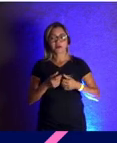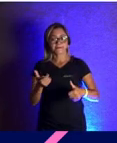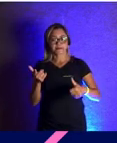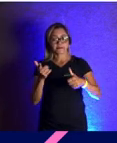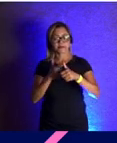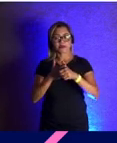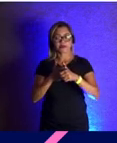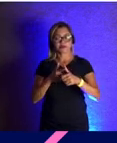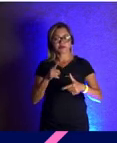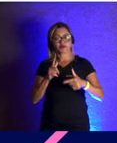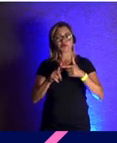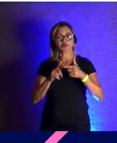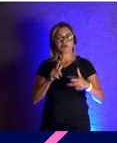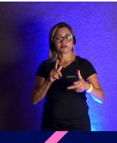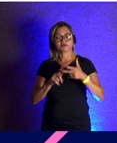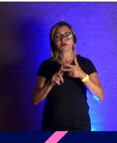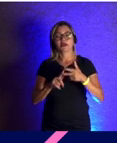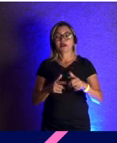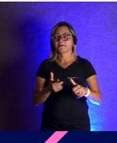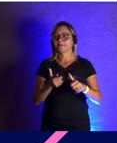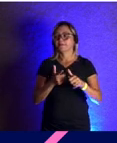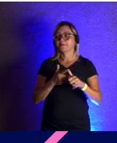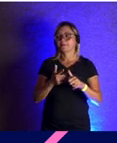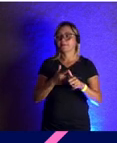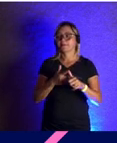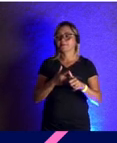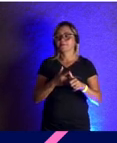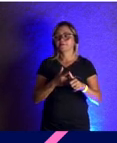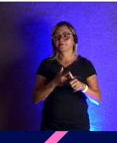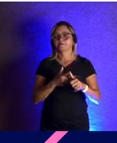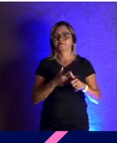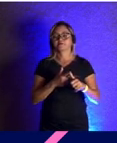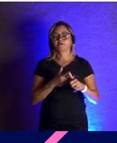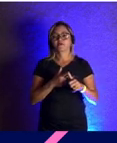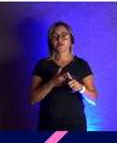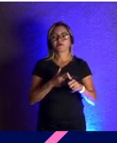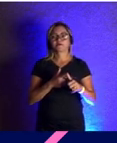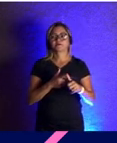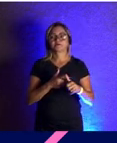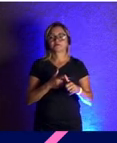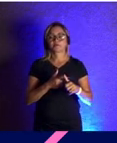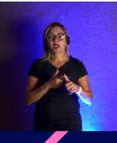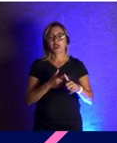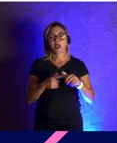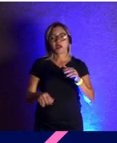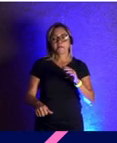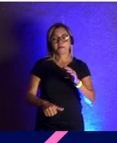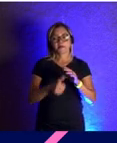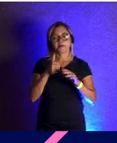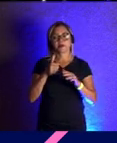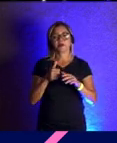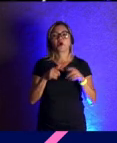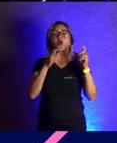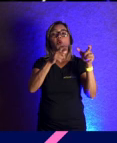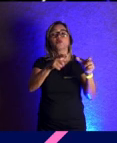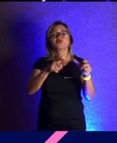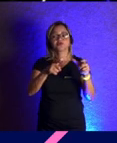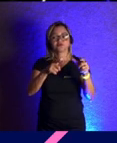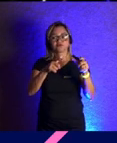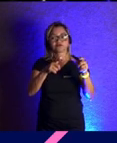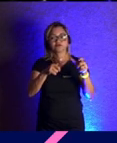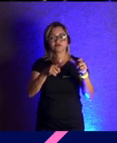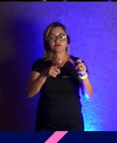La primera capa espacial es un poco intentar conocer cuál es la distribución de las fotos, dónde están localizadas las fotos de la esquina y más o